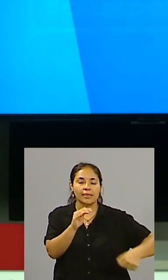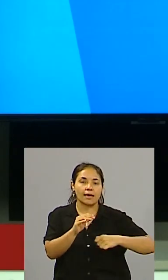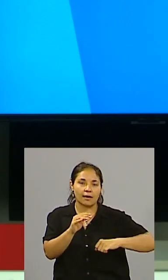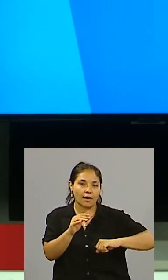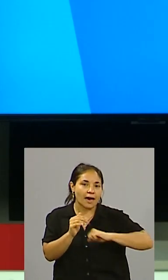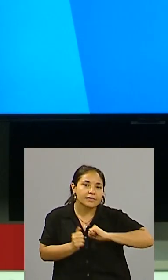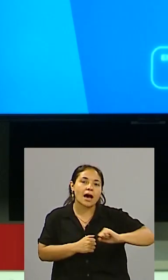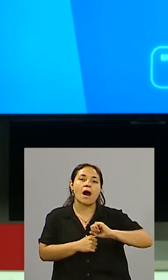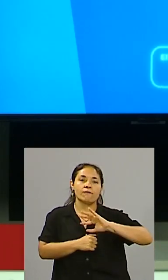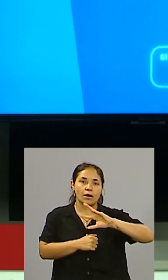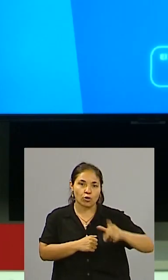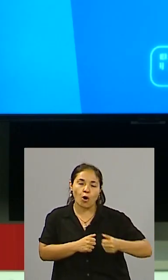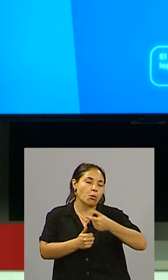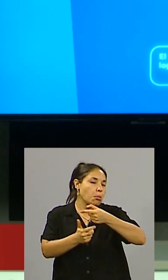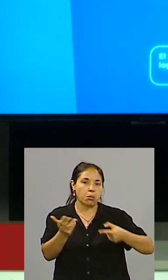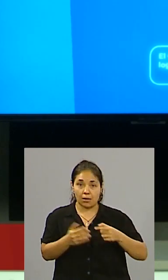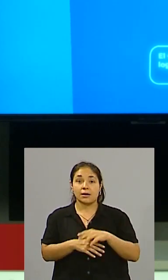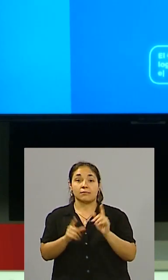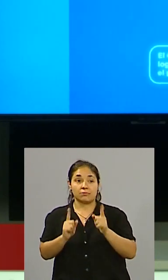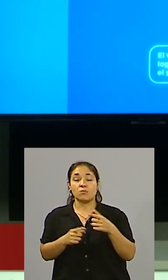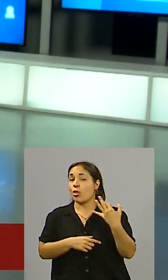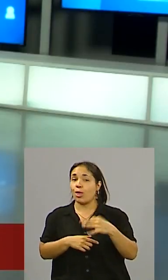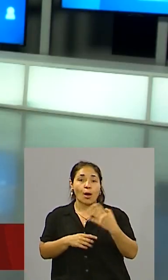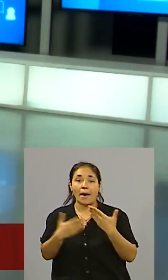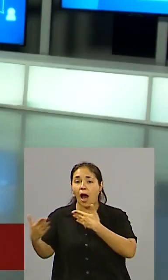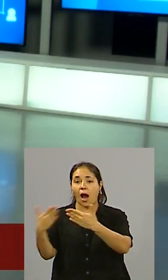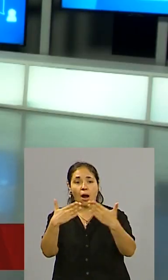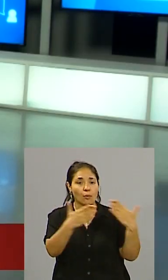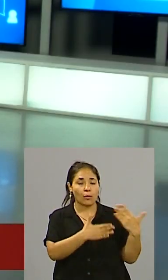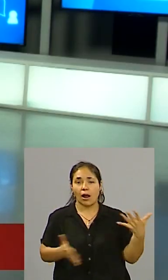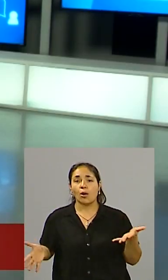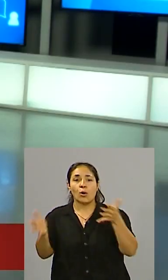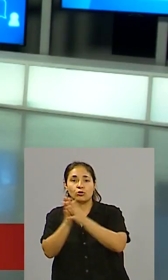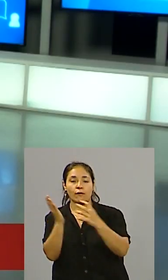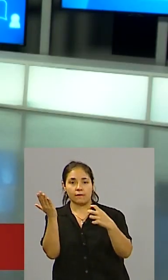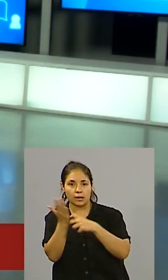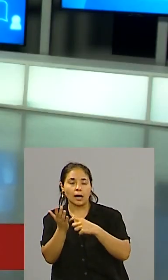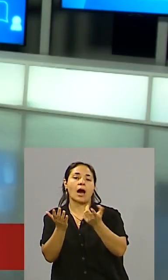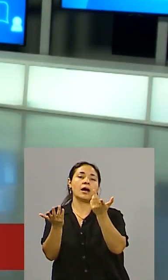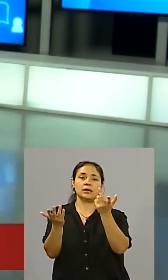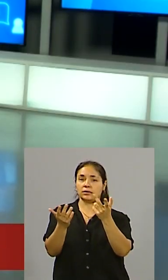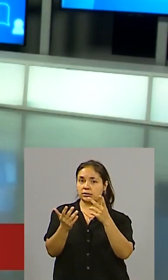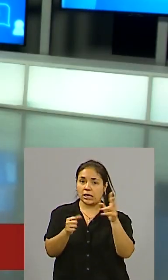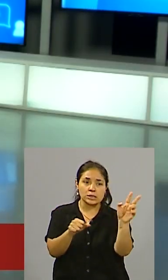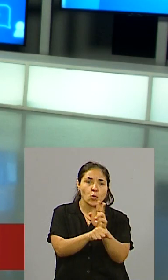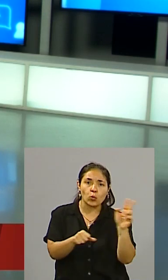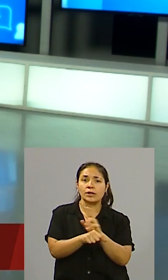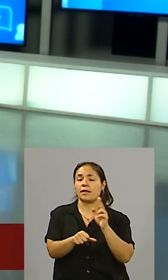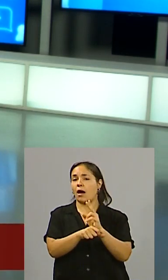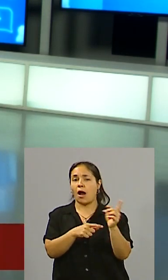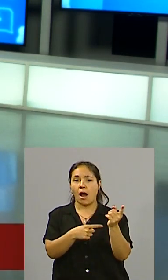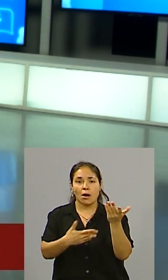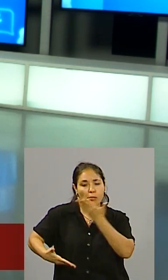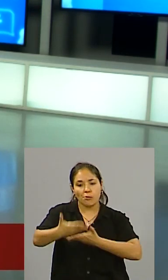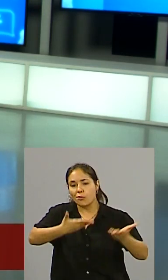más coordinados, investigaciones con los fiscales, que aportemos mucho más entre las dos unidades. Y bueno, y allí